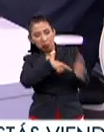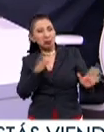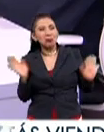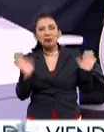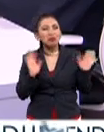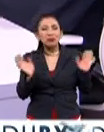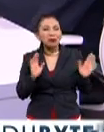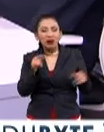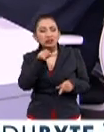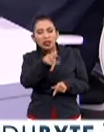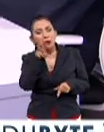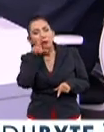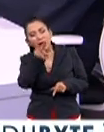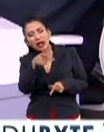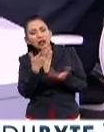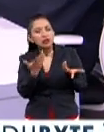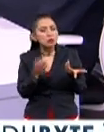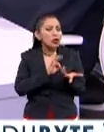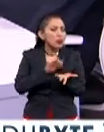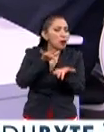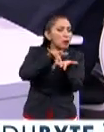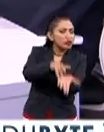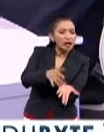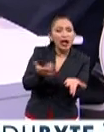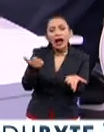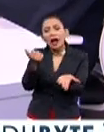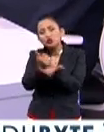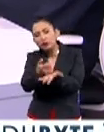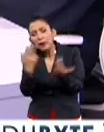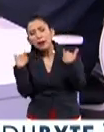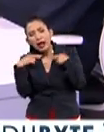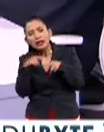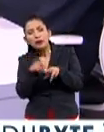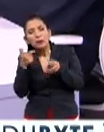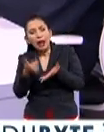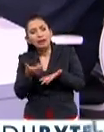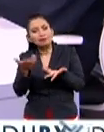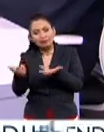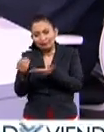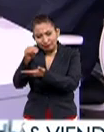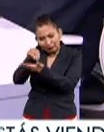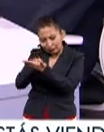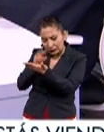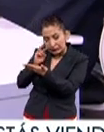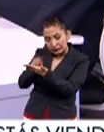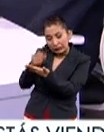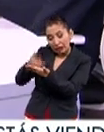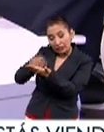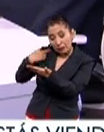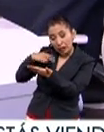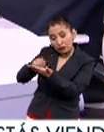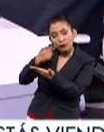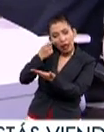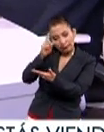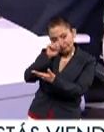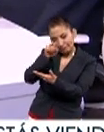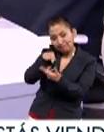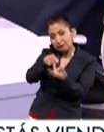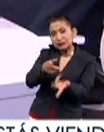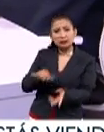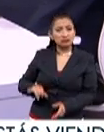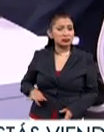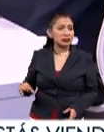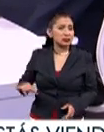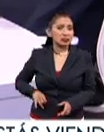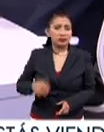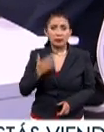en la otra parte, sino claro, en fijarnos en dónde podemos apoyar y cómo un instrumento de esta naturaleza puede ayudar a la conversación para eso. Eso es muy interesante, me